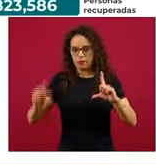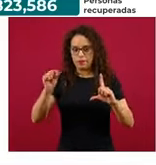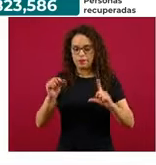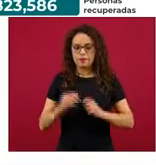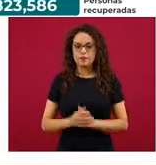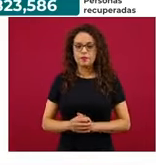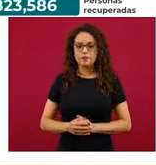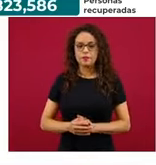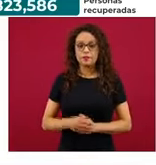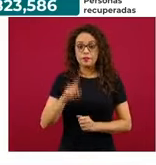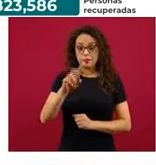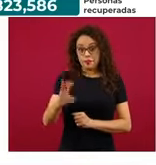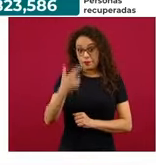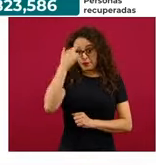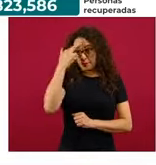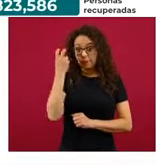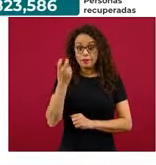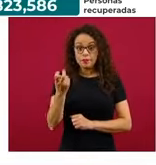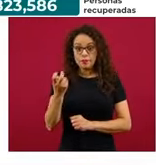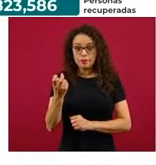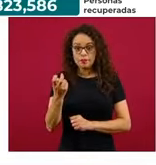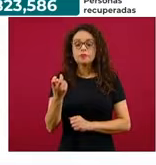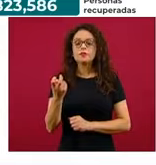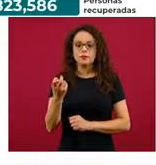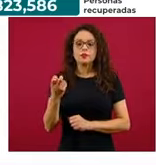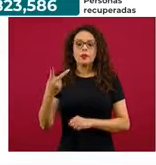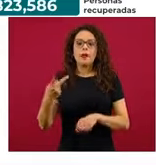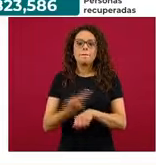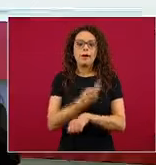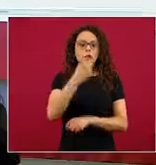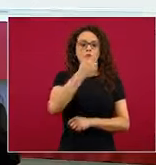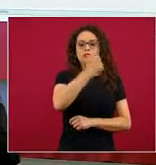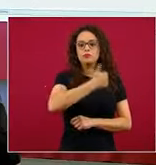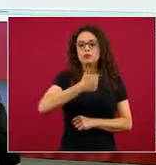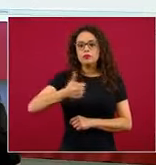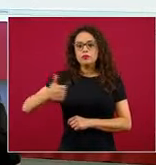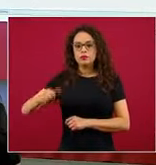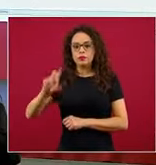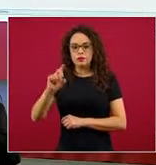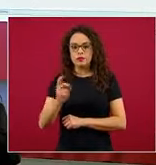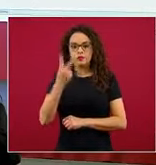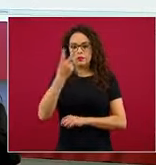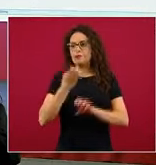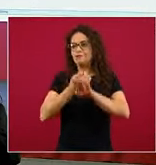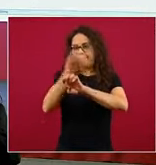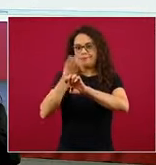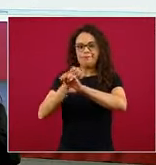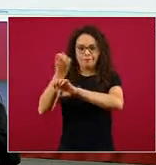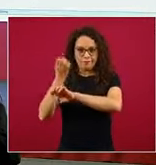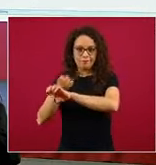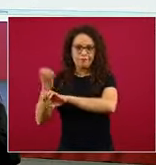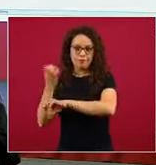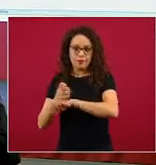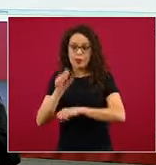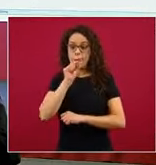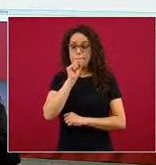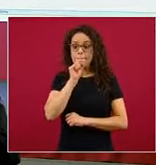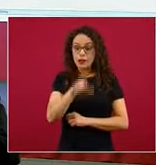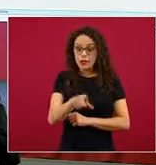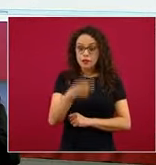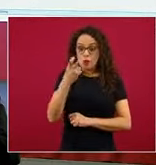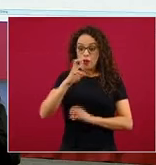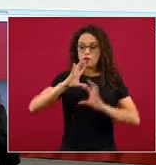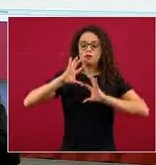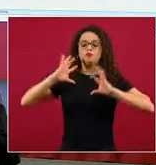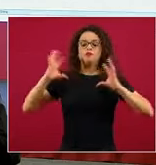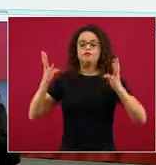que este comportamiento está dado por lo que pasa en cada una de las 32 entidades federativas, como algunas de ellas suman a la